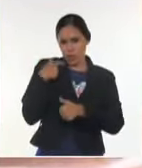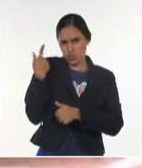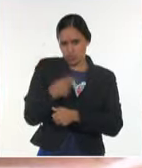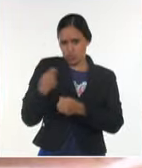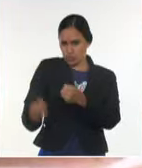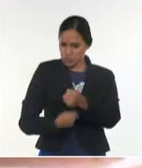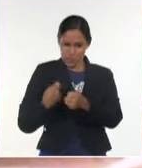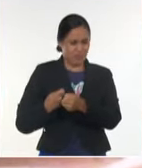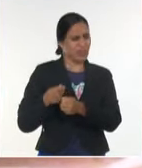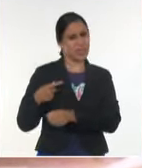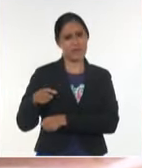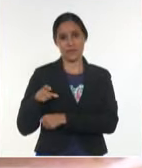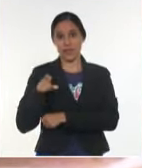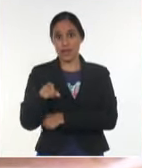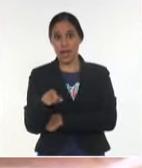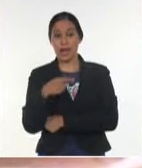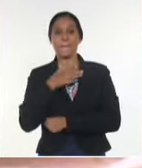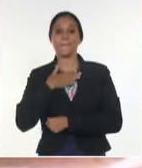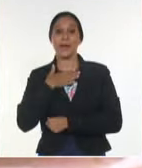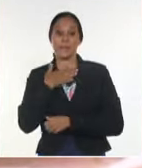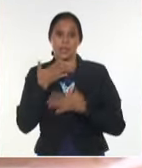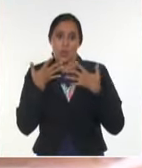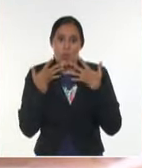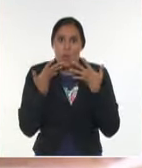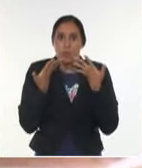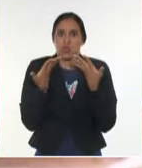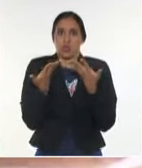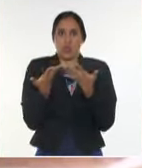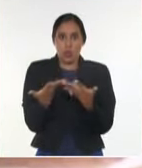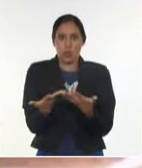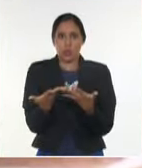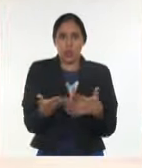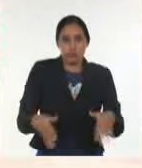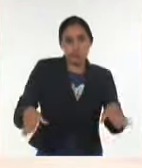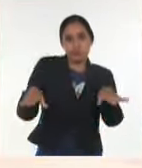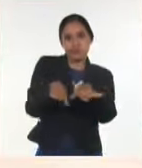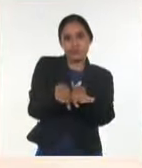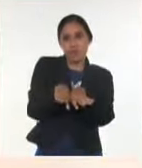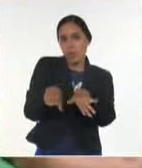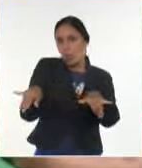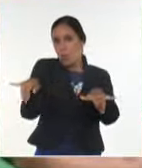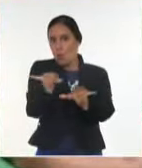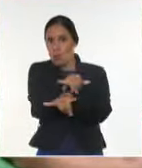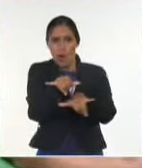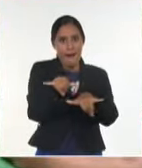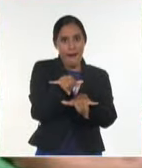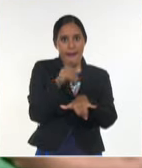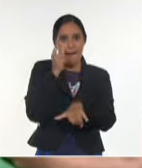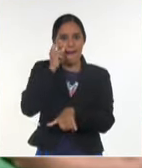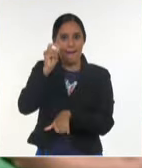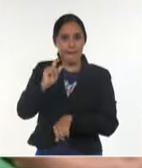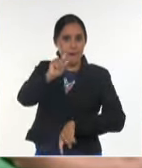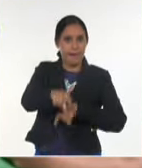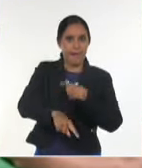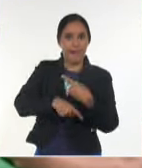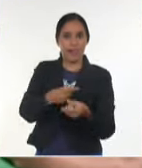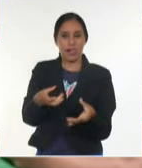¿no?, de haber empatado en honrones en playoff con Omar Linares, pero nada,